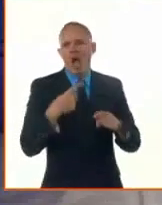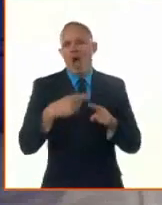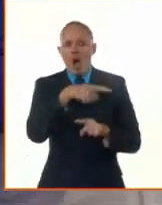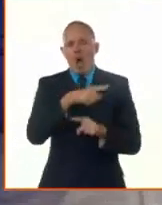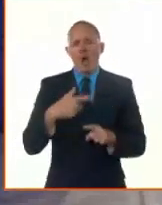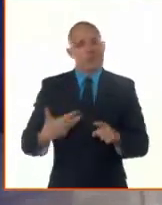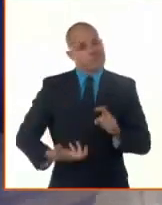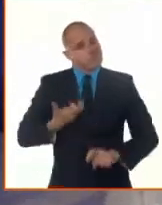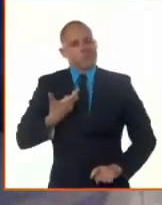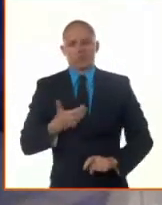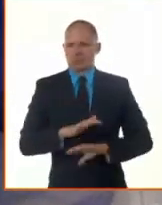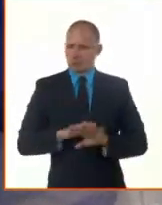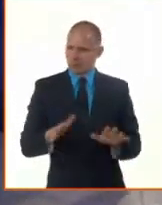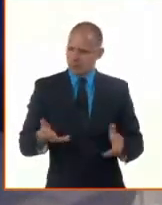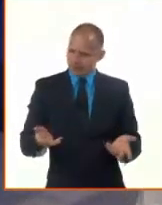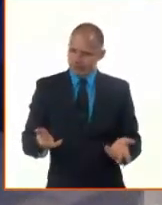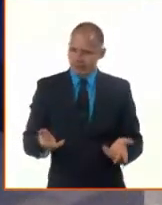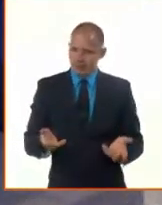entre